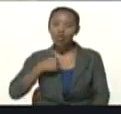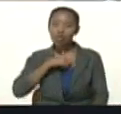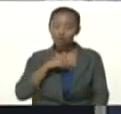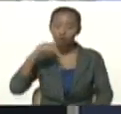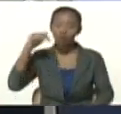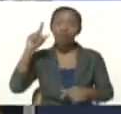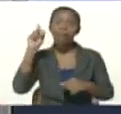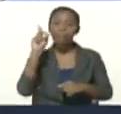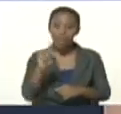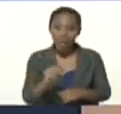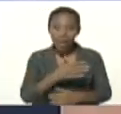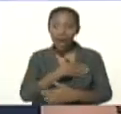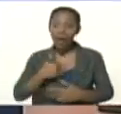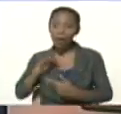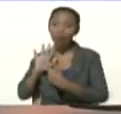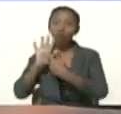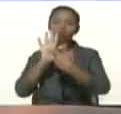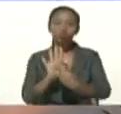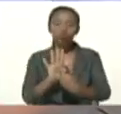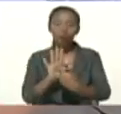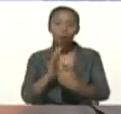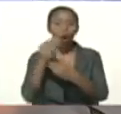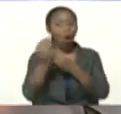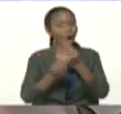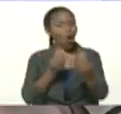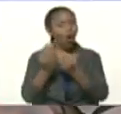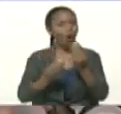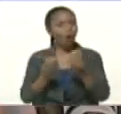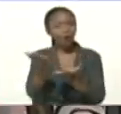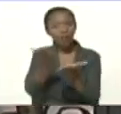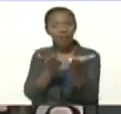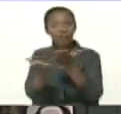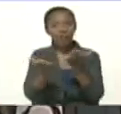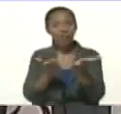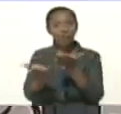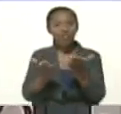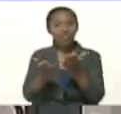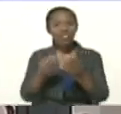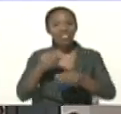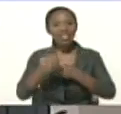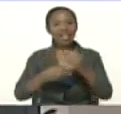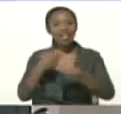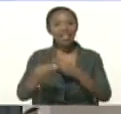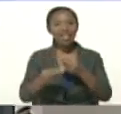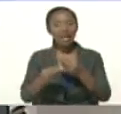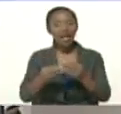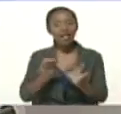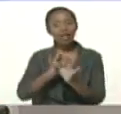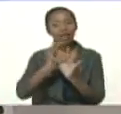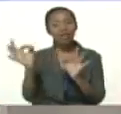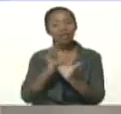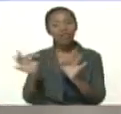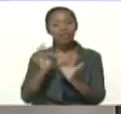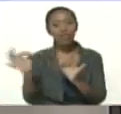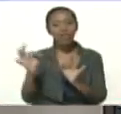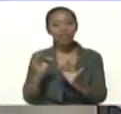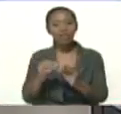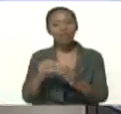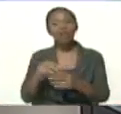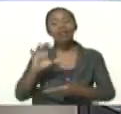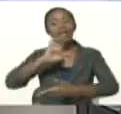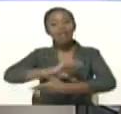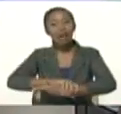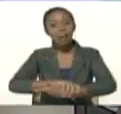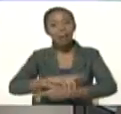estamos, queremos mostrar cómo se hace el servicio a través de la criptomoneda petro en el SAIME. Aquí está con nosotros el